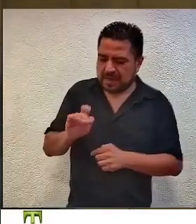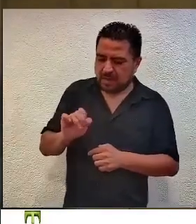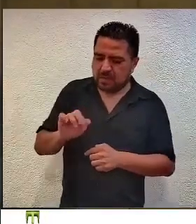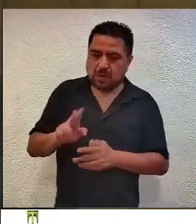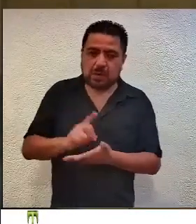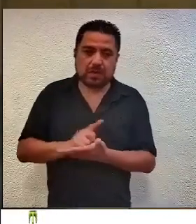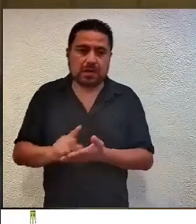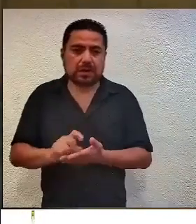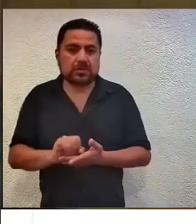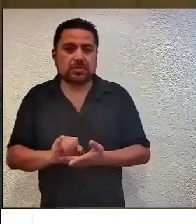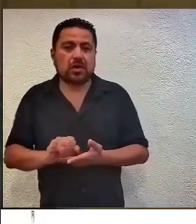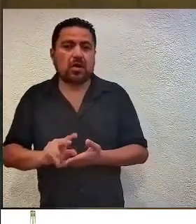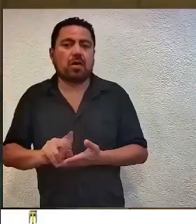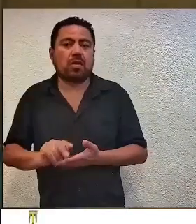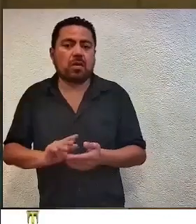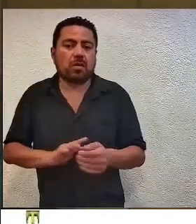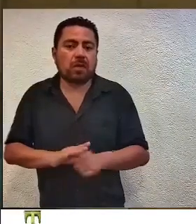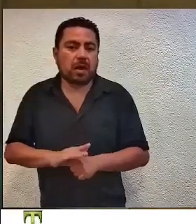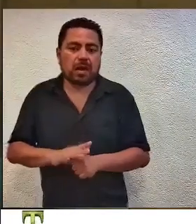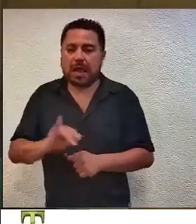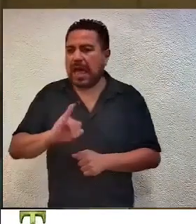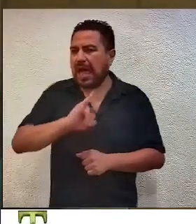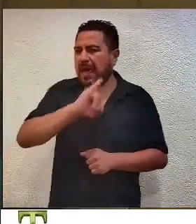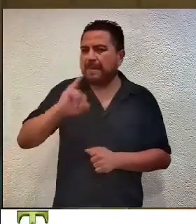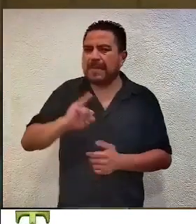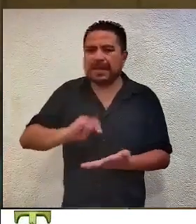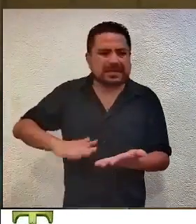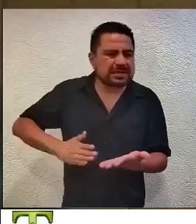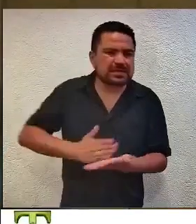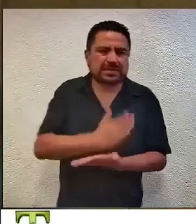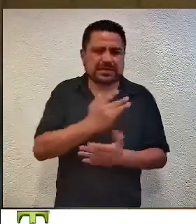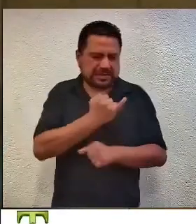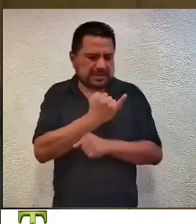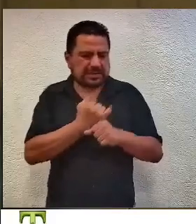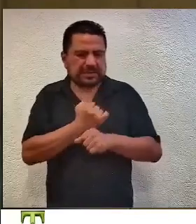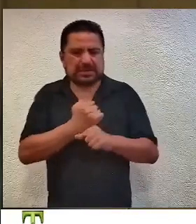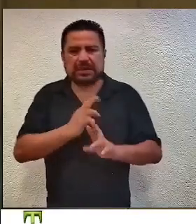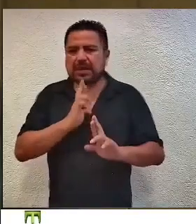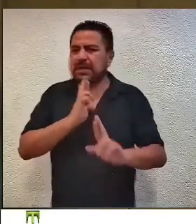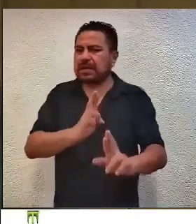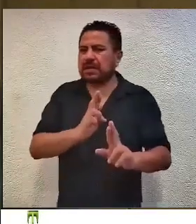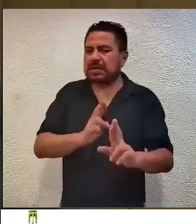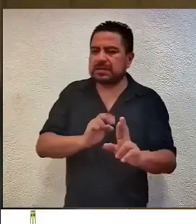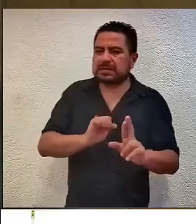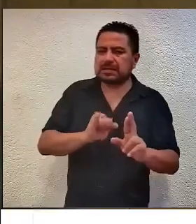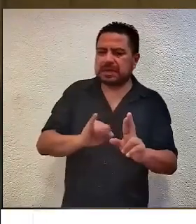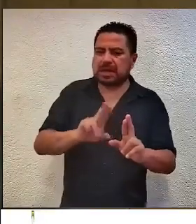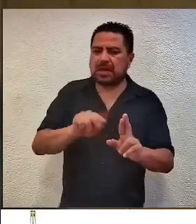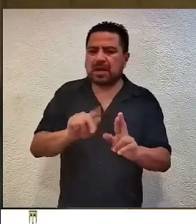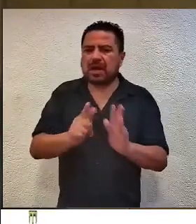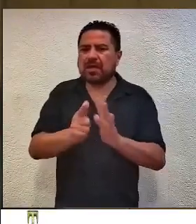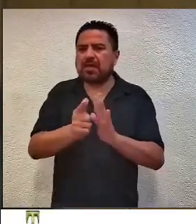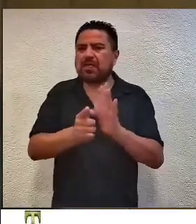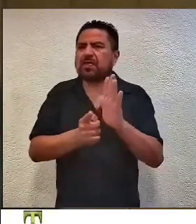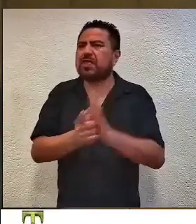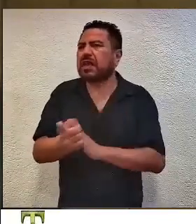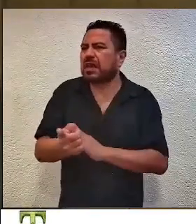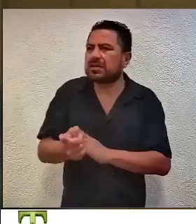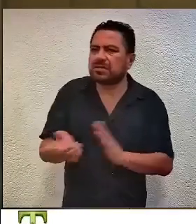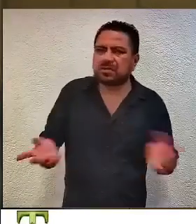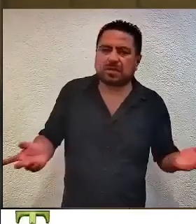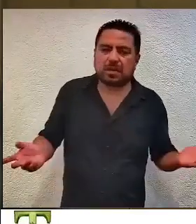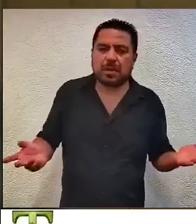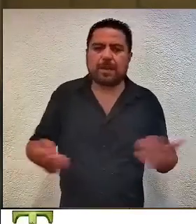no. Nunca entramos al análisis de si la resolución fue apegada a derecho o no,